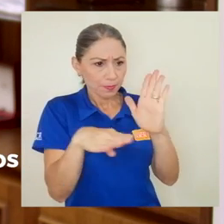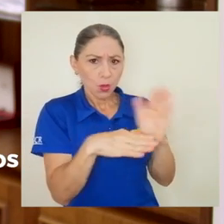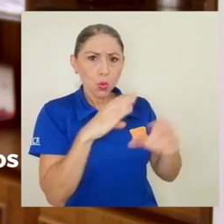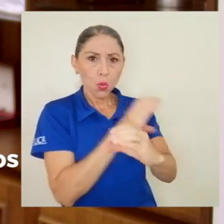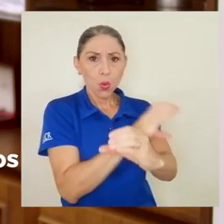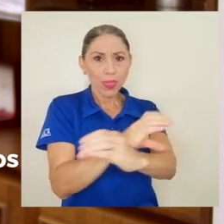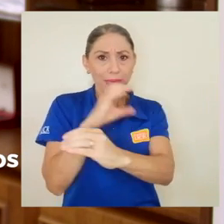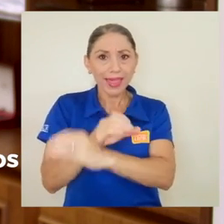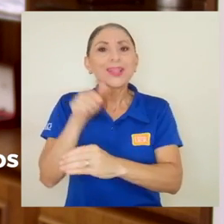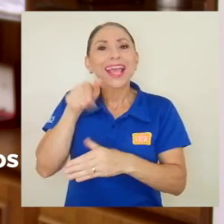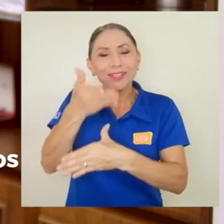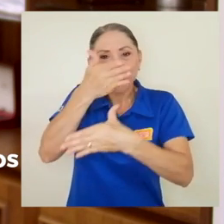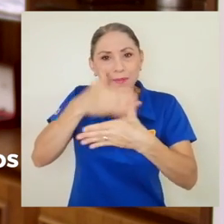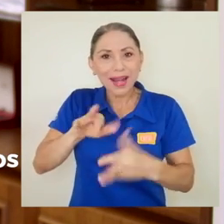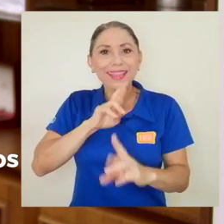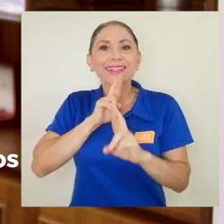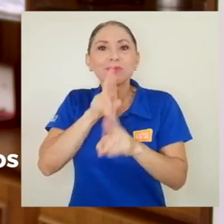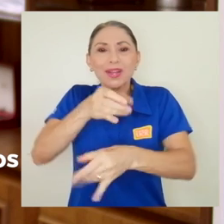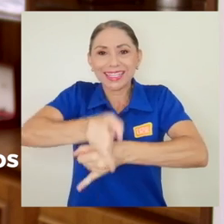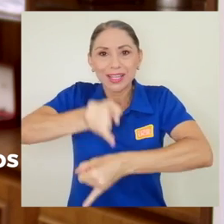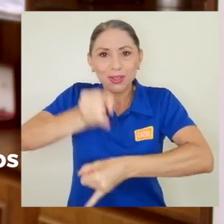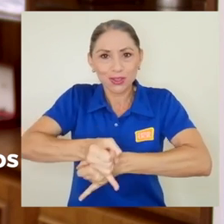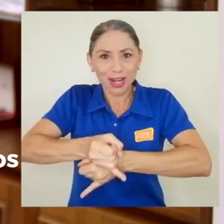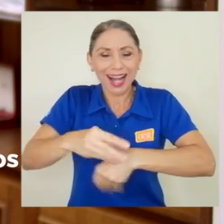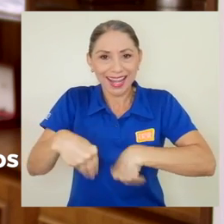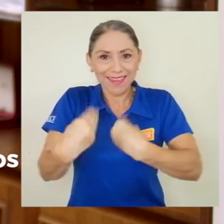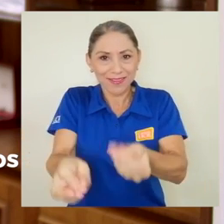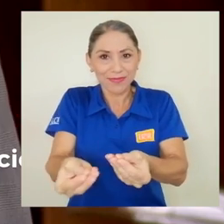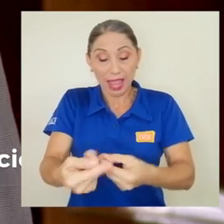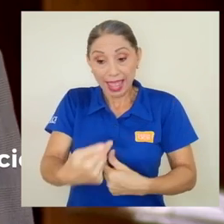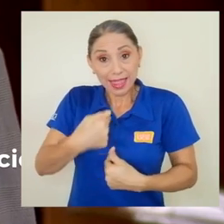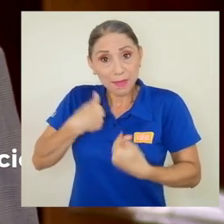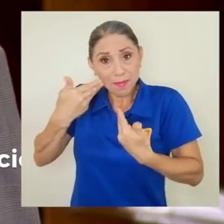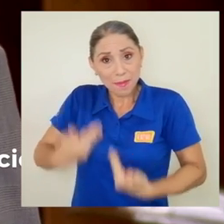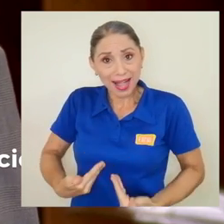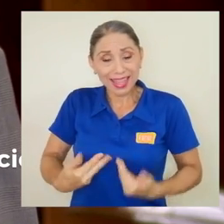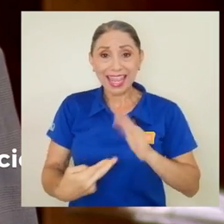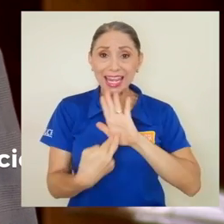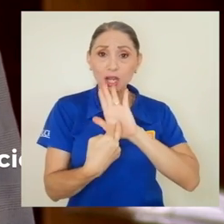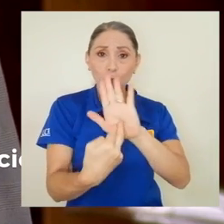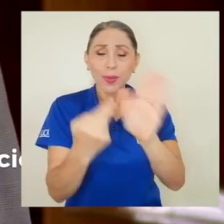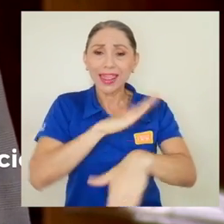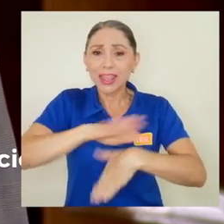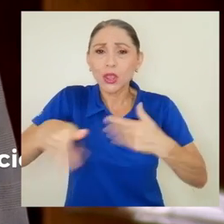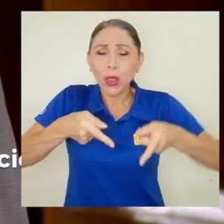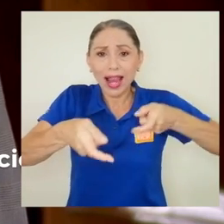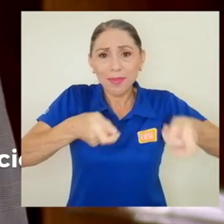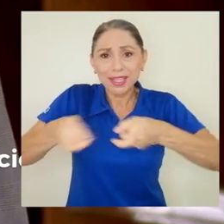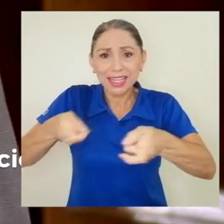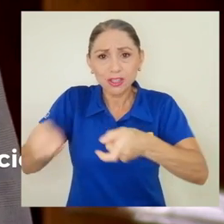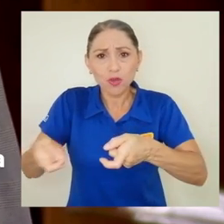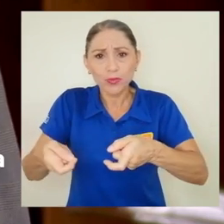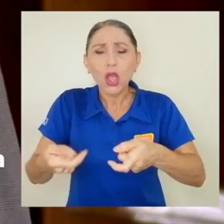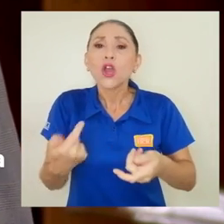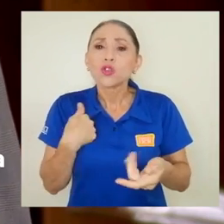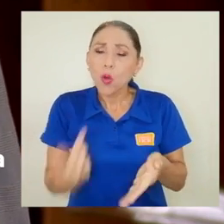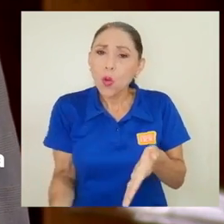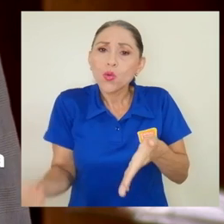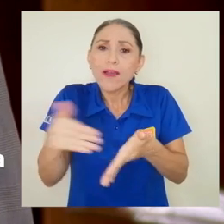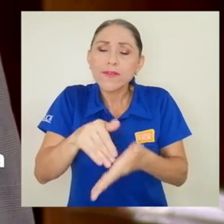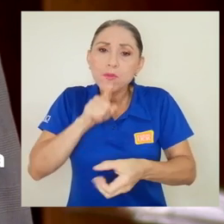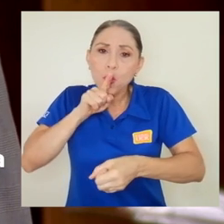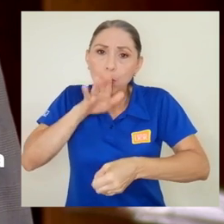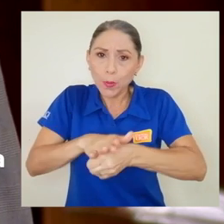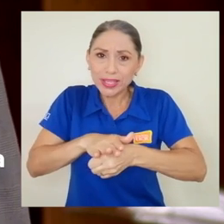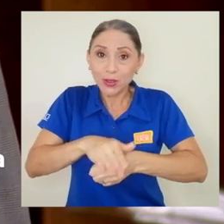parte de la respuesta institucional que necesitamos brindar de mi parte y en nombre de toda la administración reafirmó el